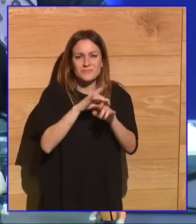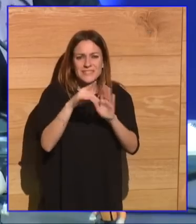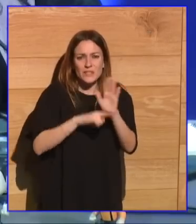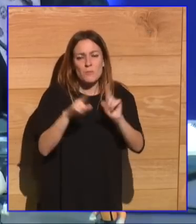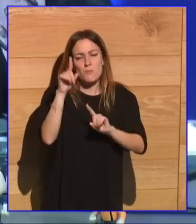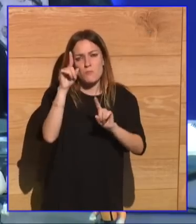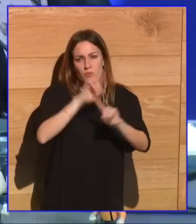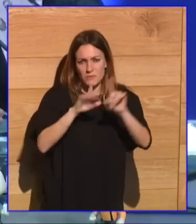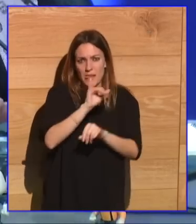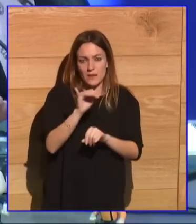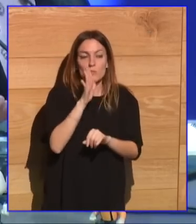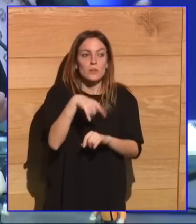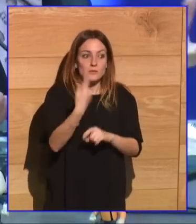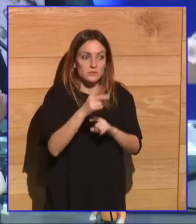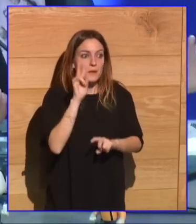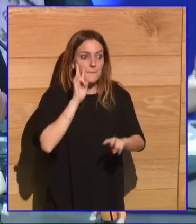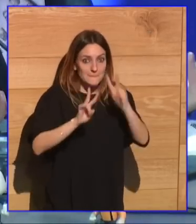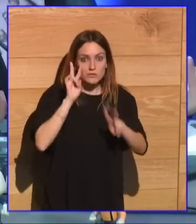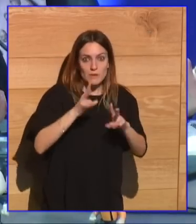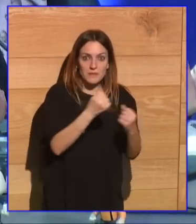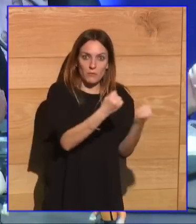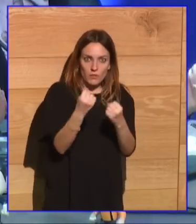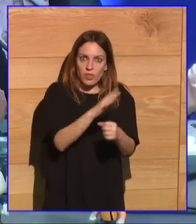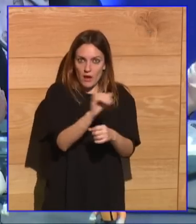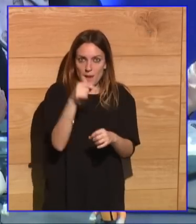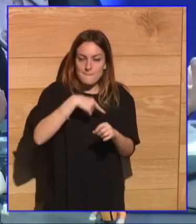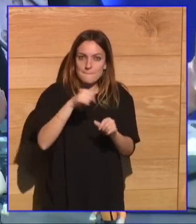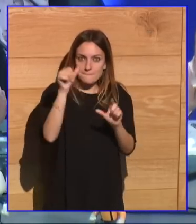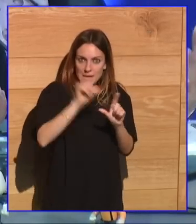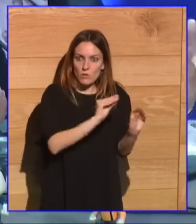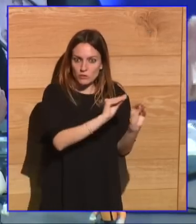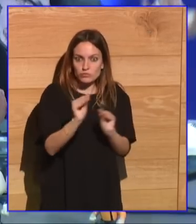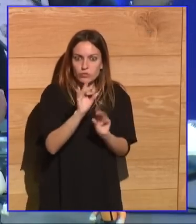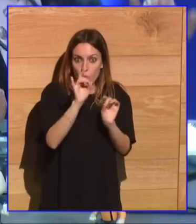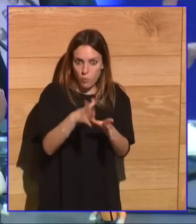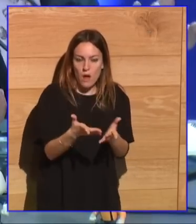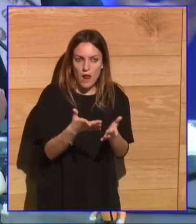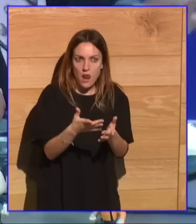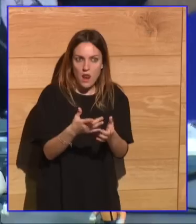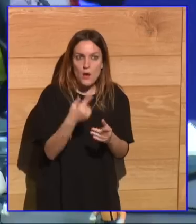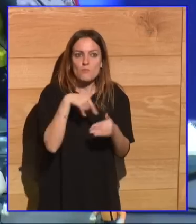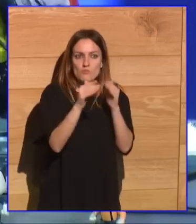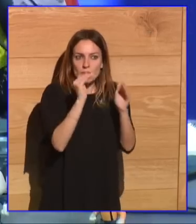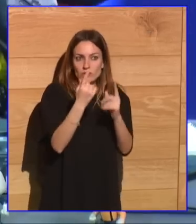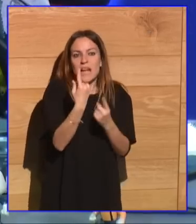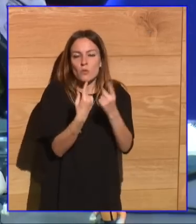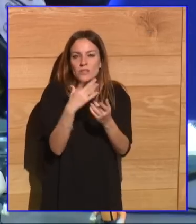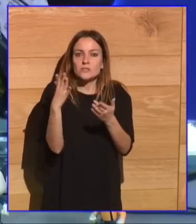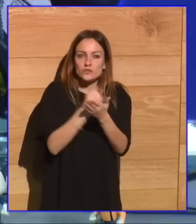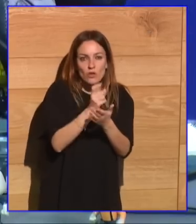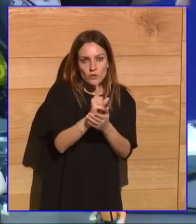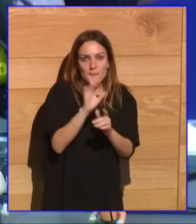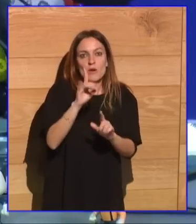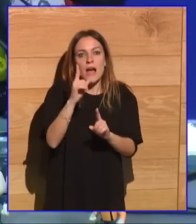embargo visualmente sí que tiene esa fuerza que tienen las películas de Alan Parker en algunos momentos. Es verdad que no es toda la